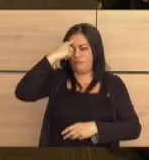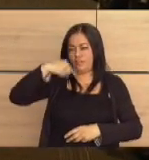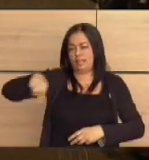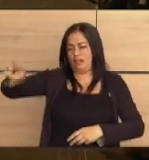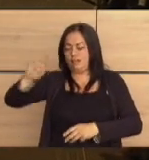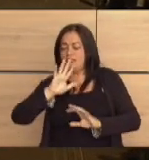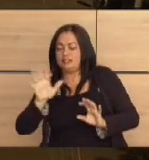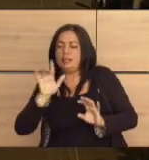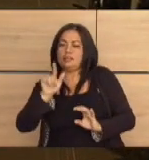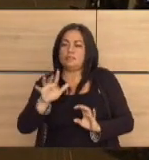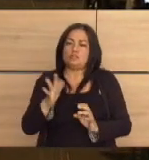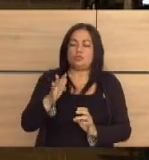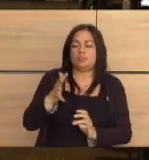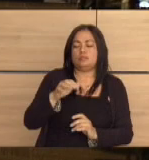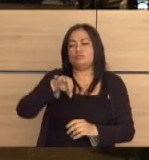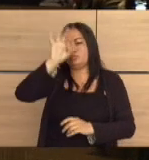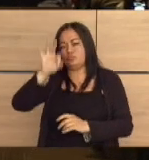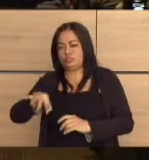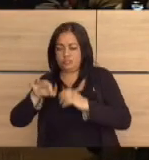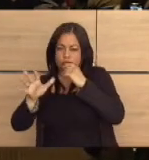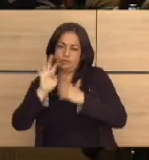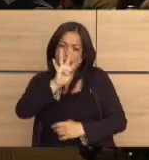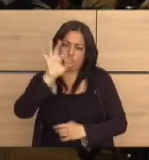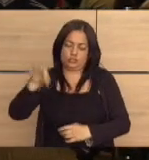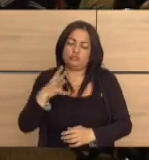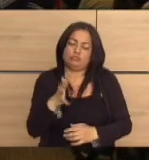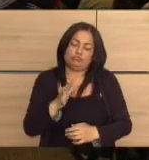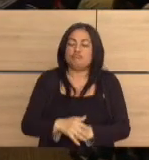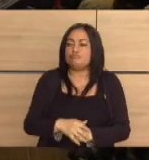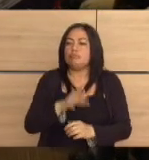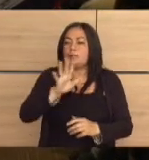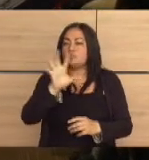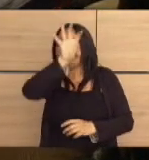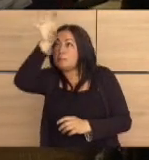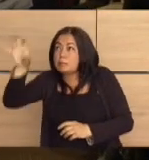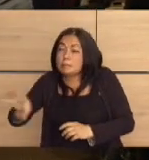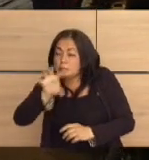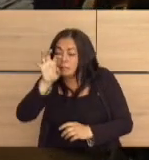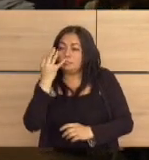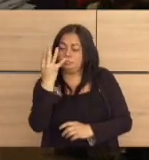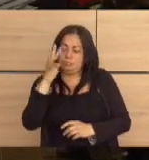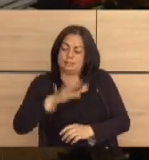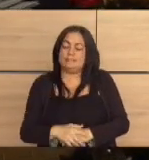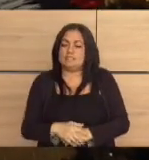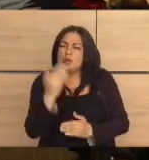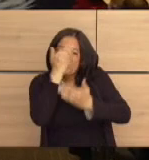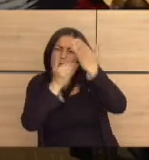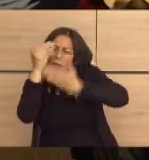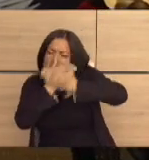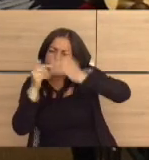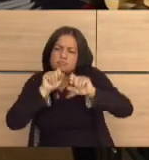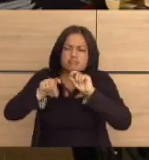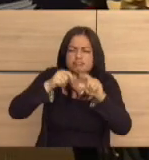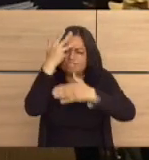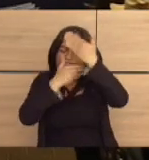de los países desarrollados que hacían parte del grupo de los 24 países. Esta prueba buscaba establecer,